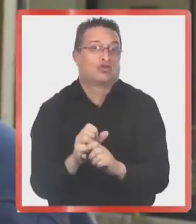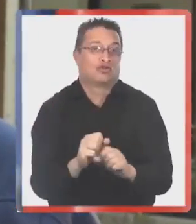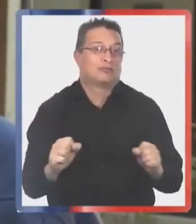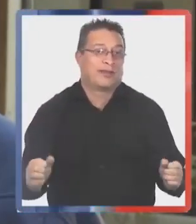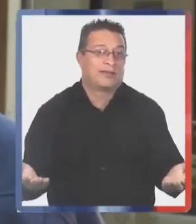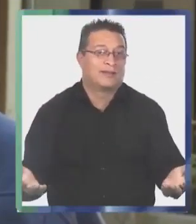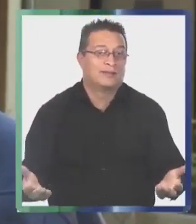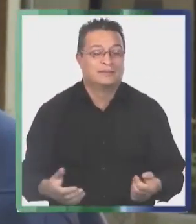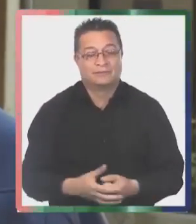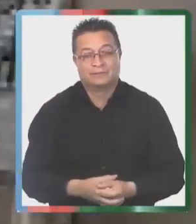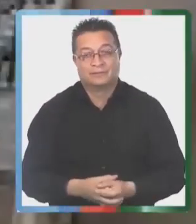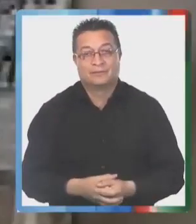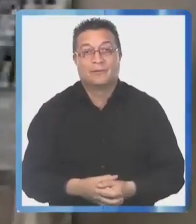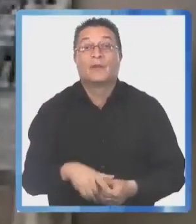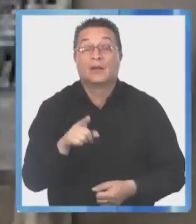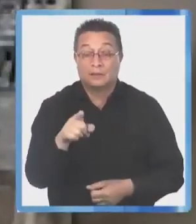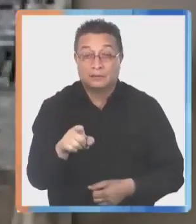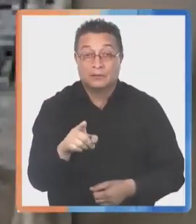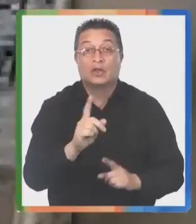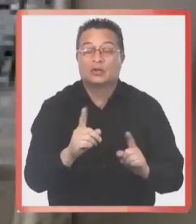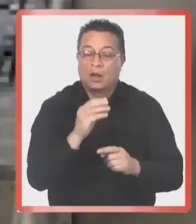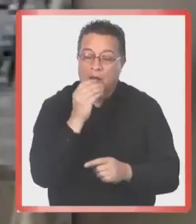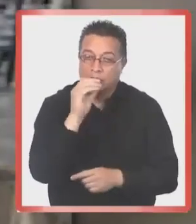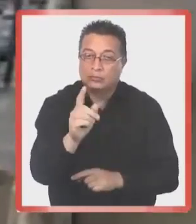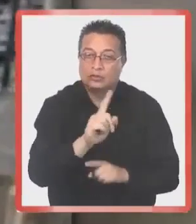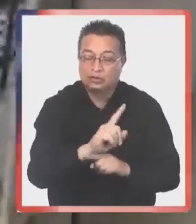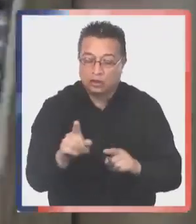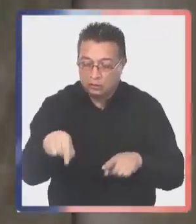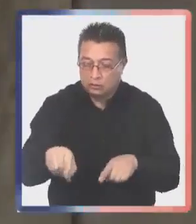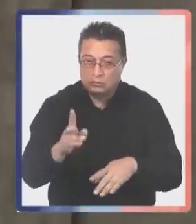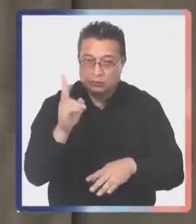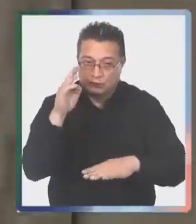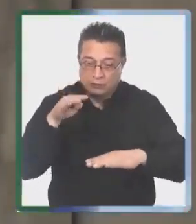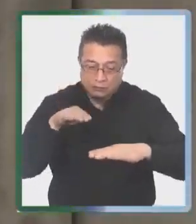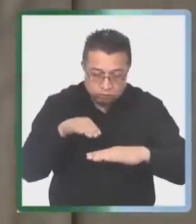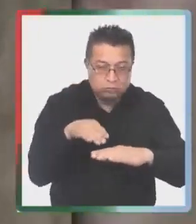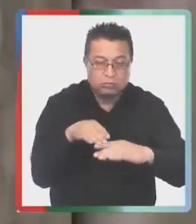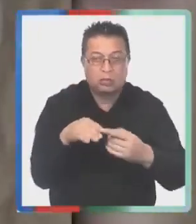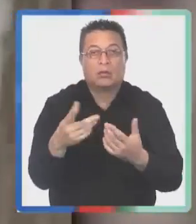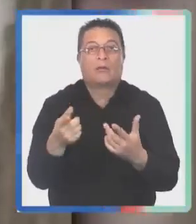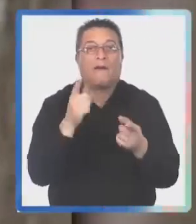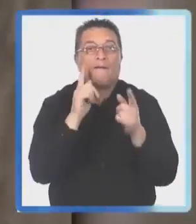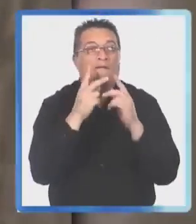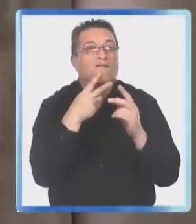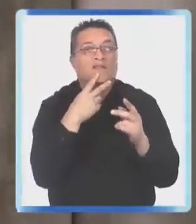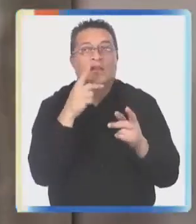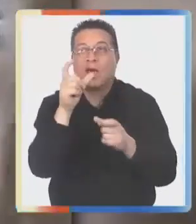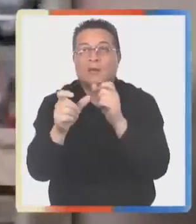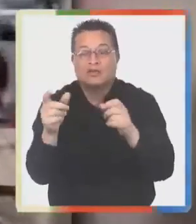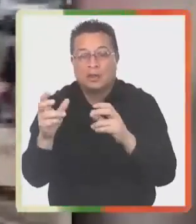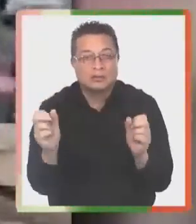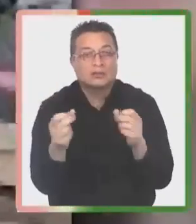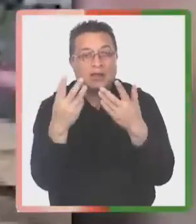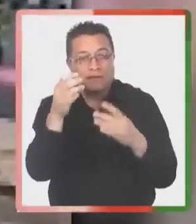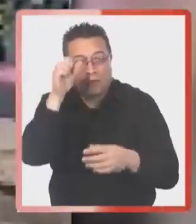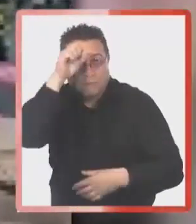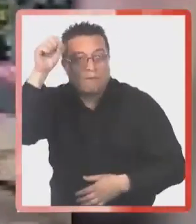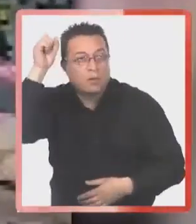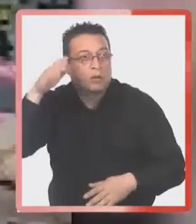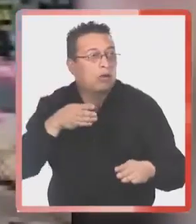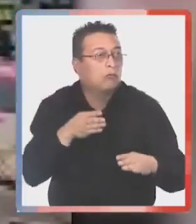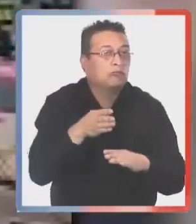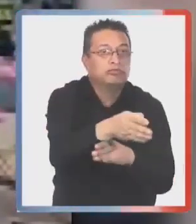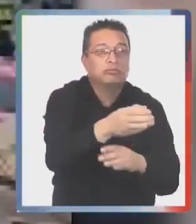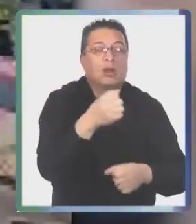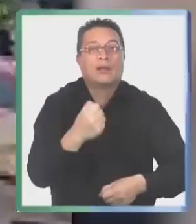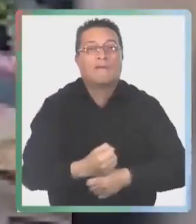recinto circulando. El llamado es a no utilizar estas zonas delimitadas. Puede poner en juego la vida de los demás al